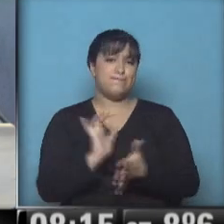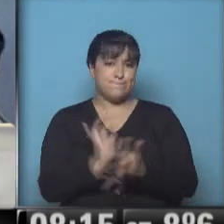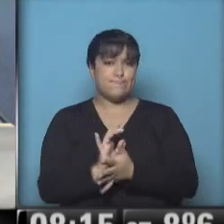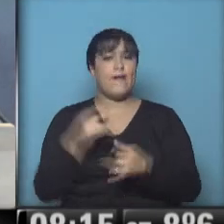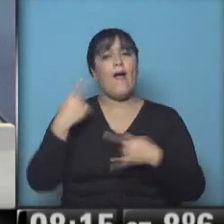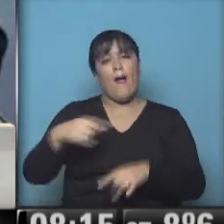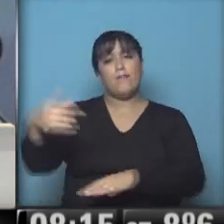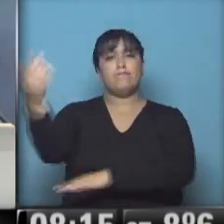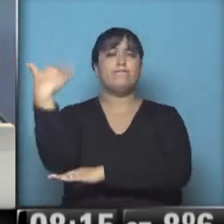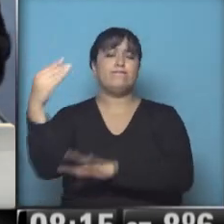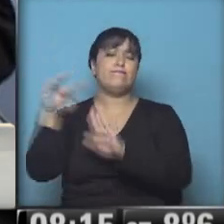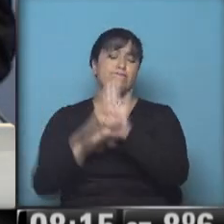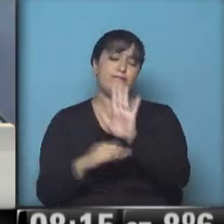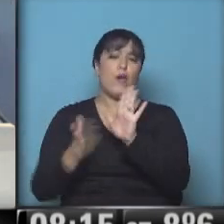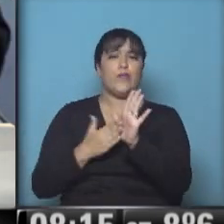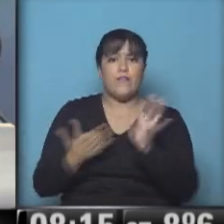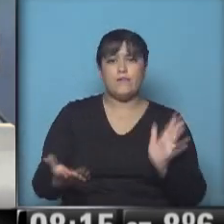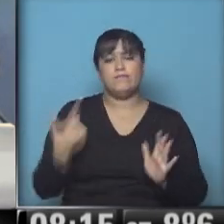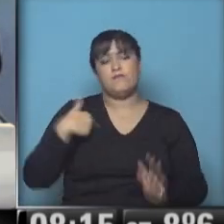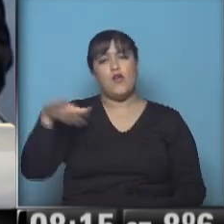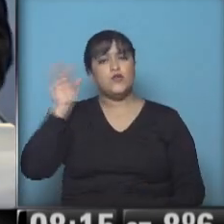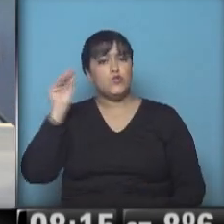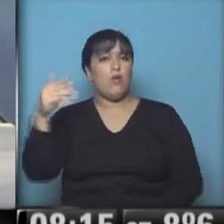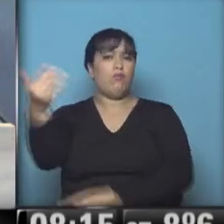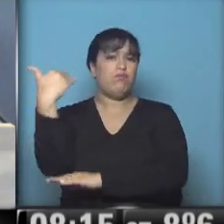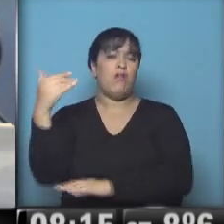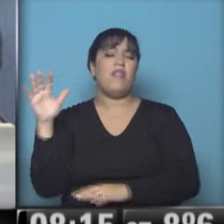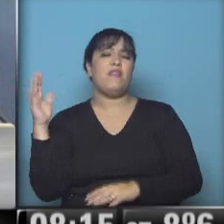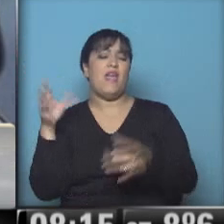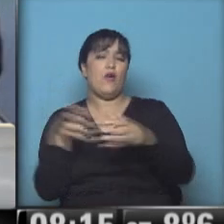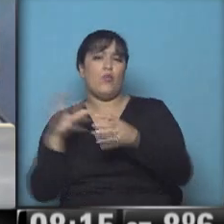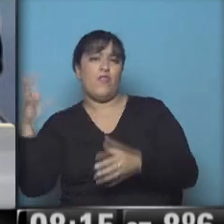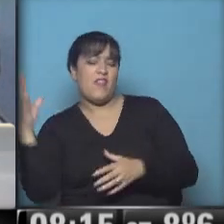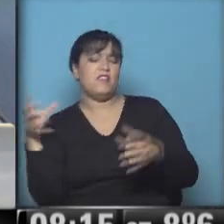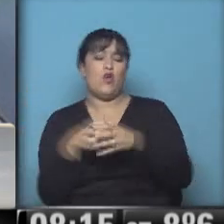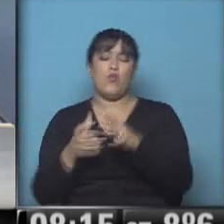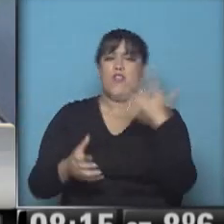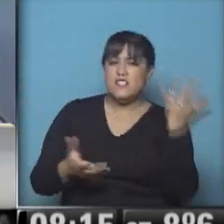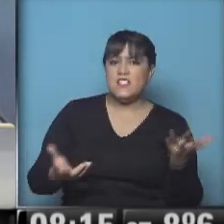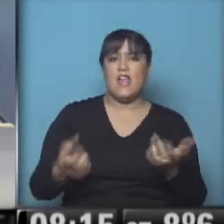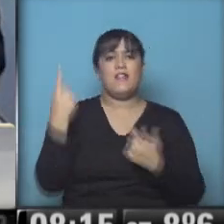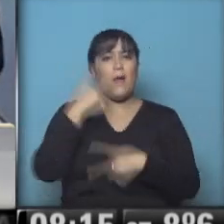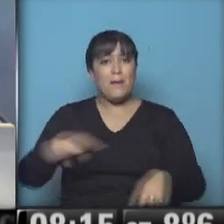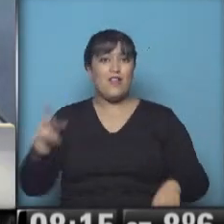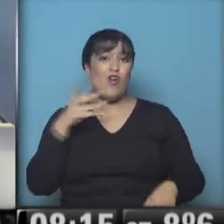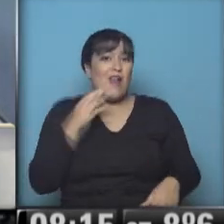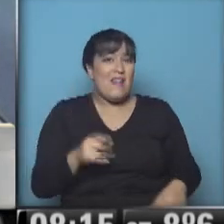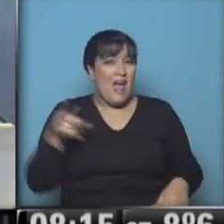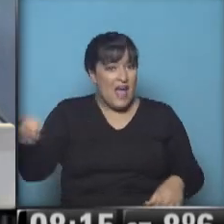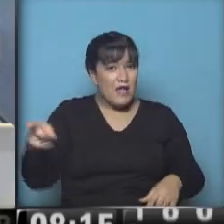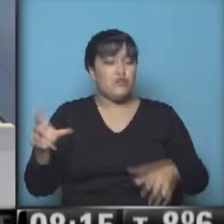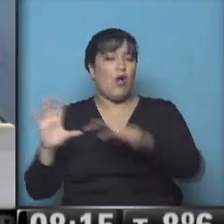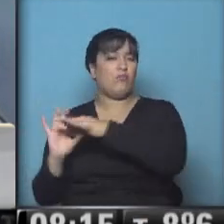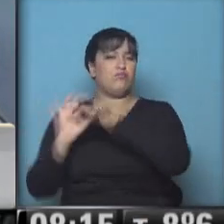discursos justificativos yo he escuchado este discursos por derecha por izquierda etcétera Pero En definitiva responden una estrategia que la